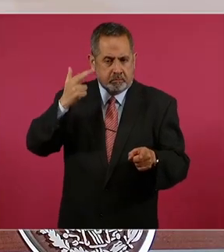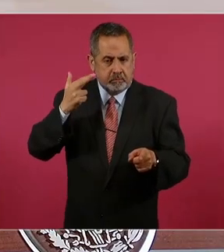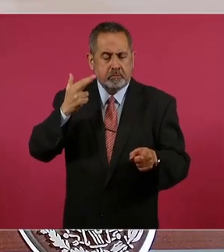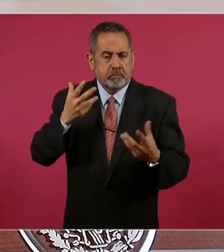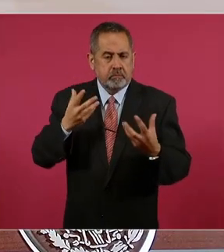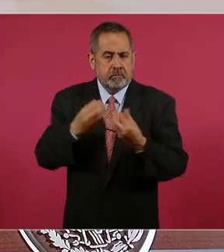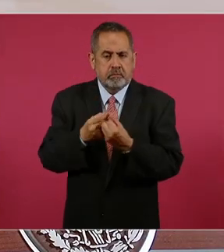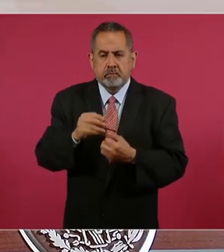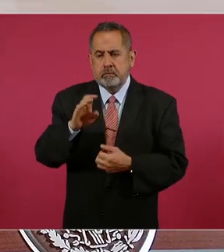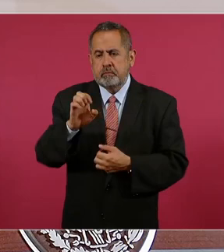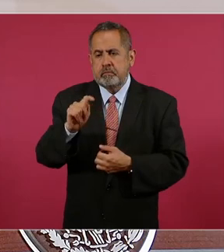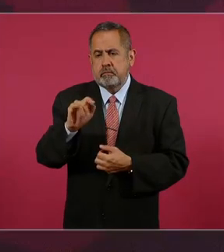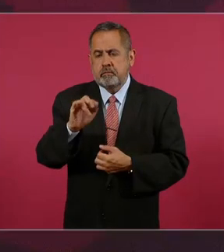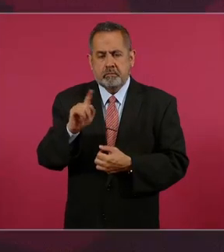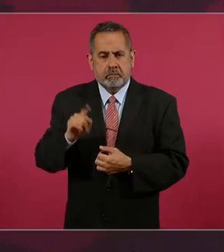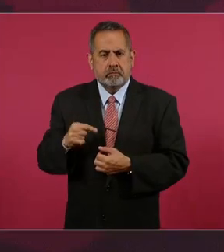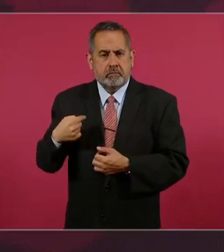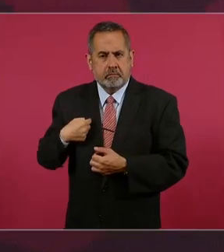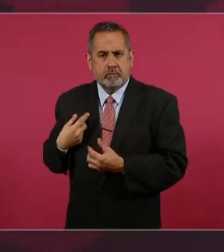Beatriz